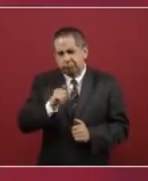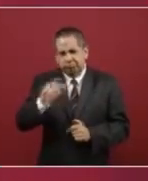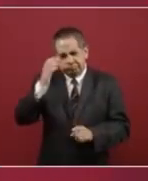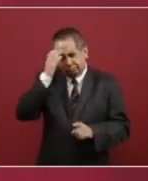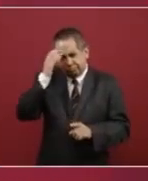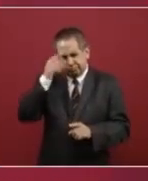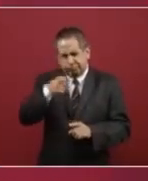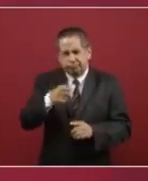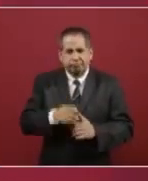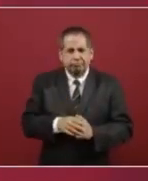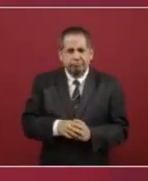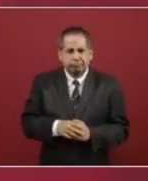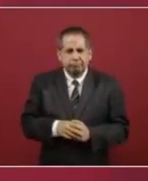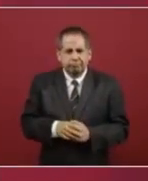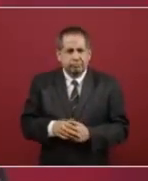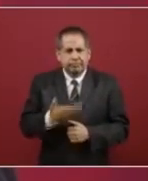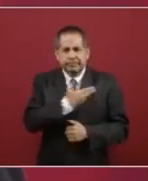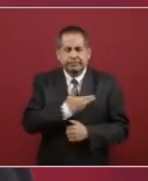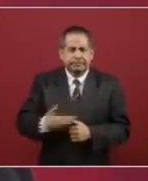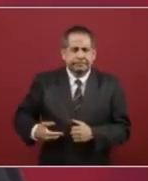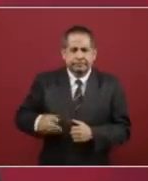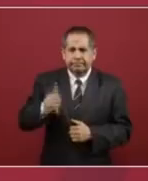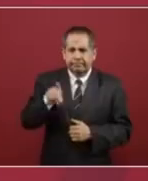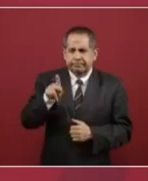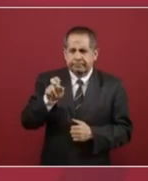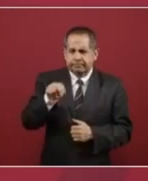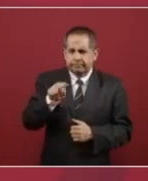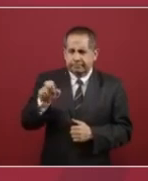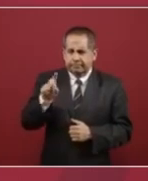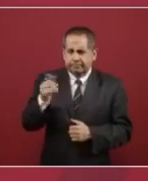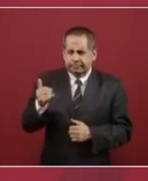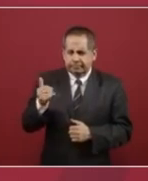es el del presidente Kennedy.